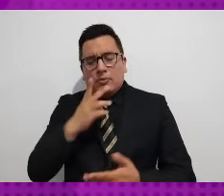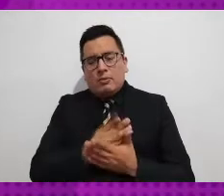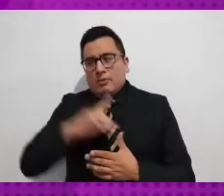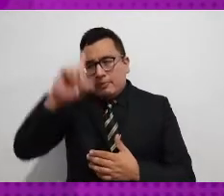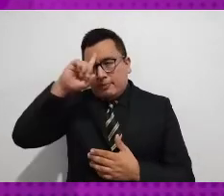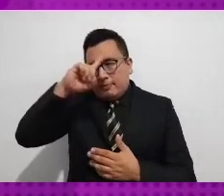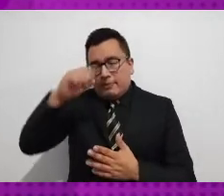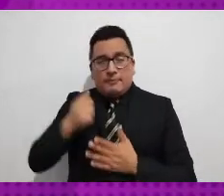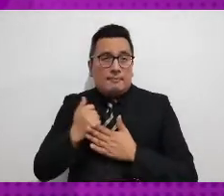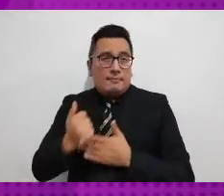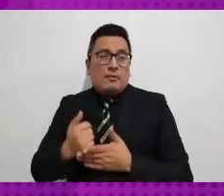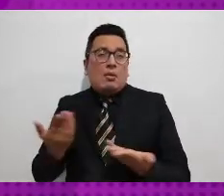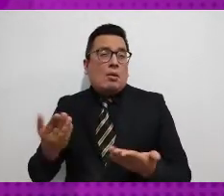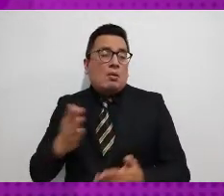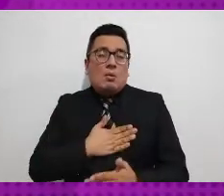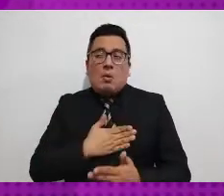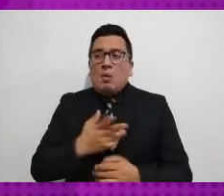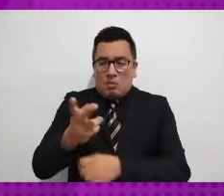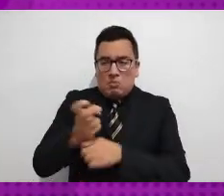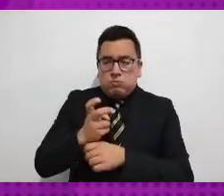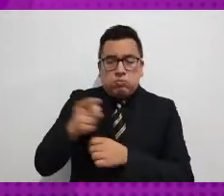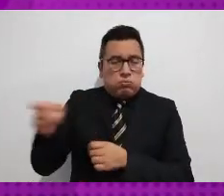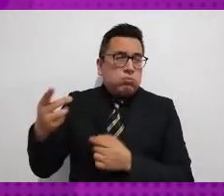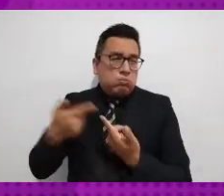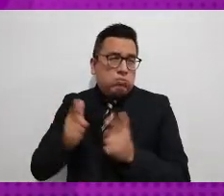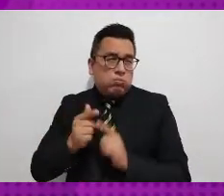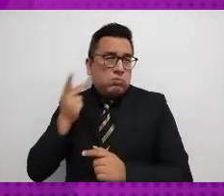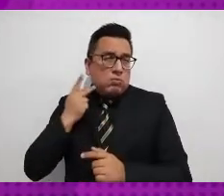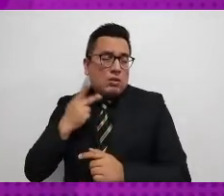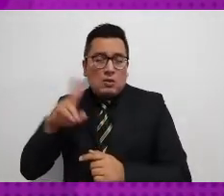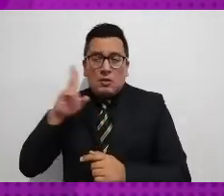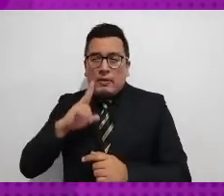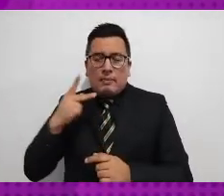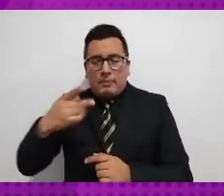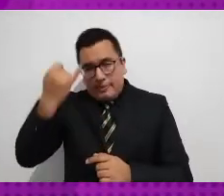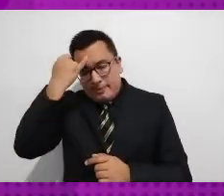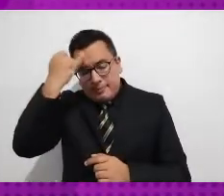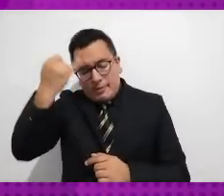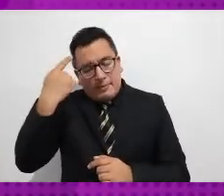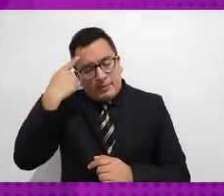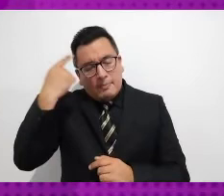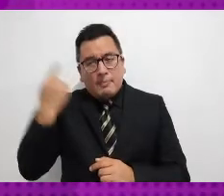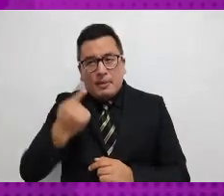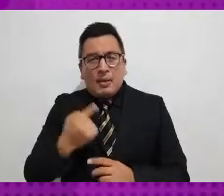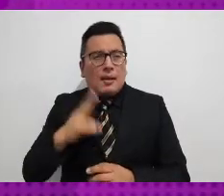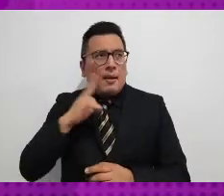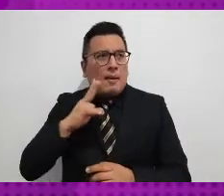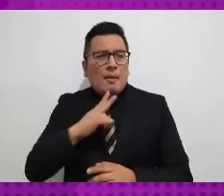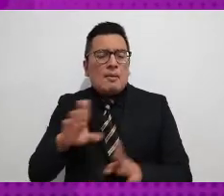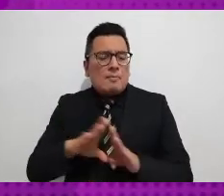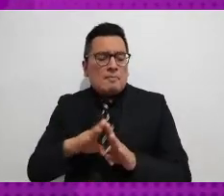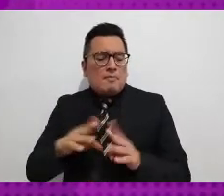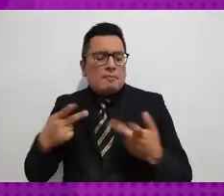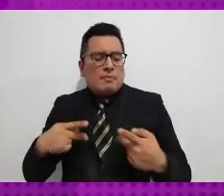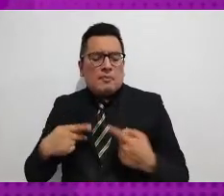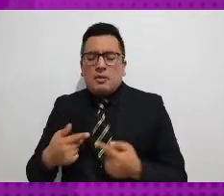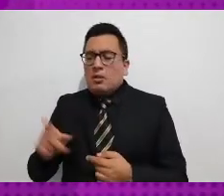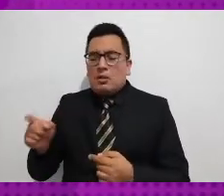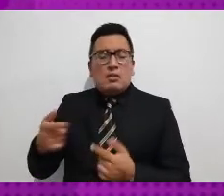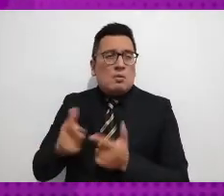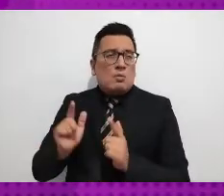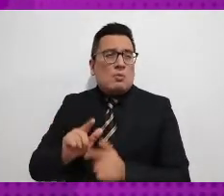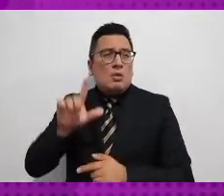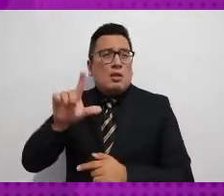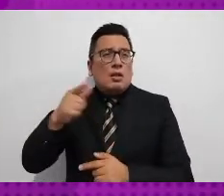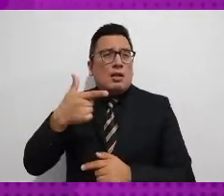yo haría la invitación a los partidos de que hicieran todas las acciones posibles para incluir de manera efectiva a las personas de la diversidad en